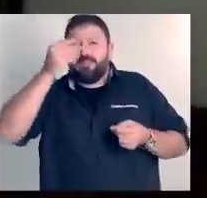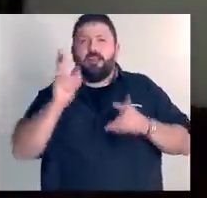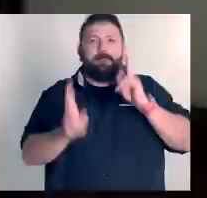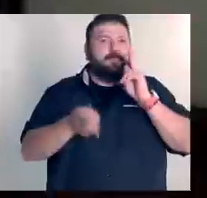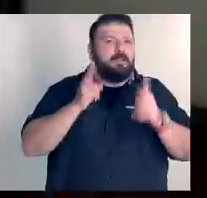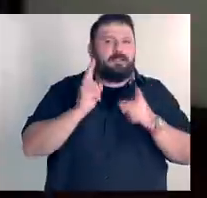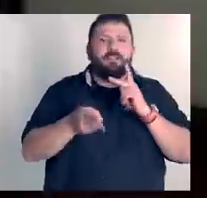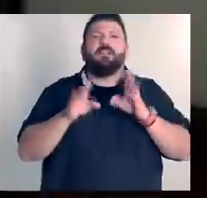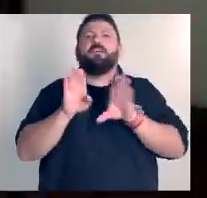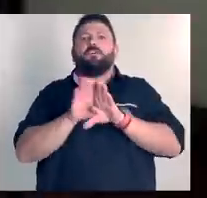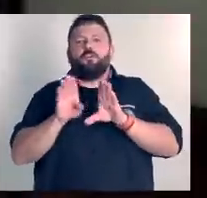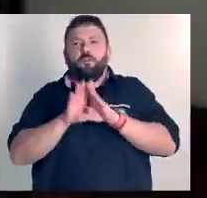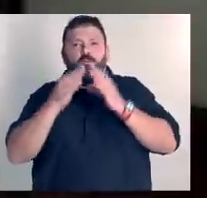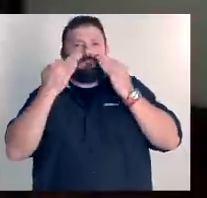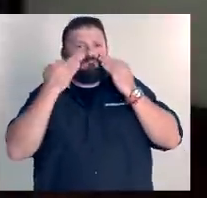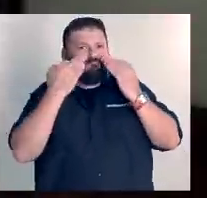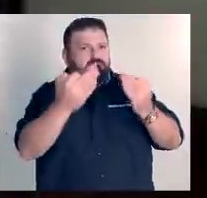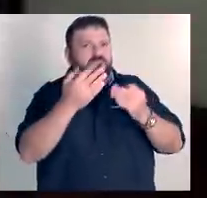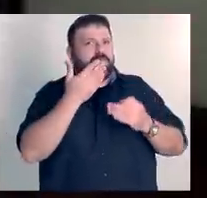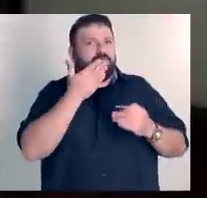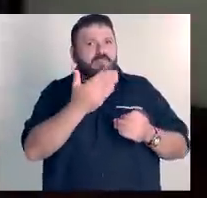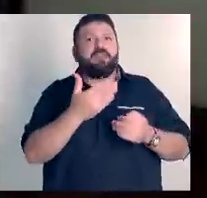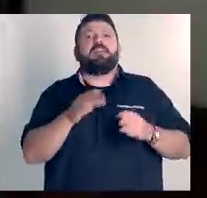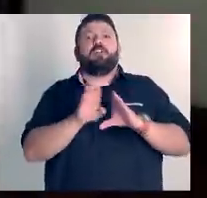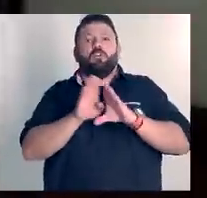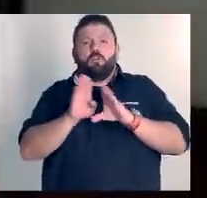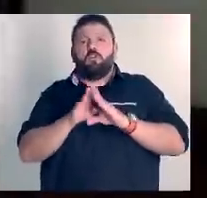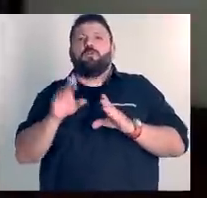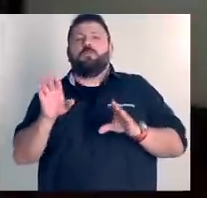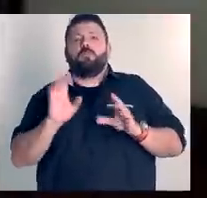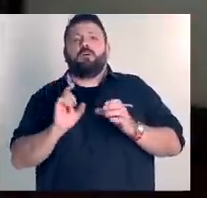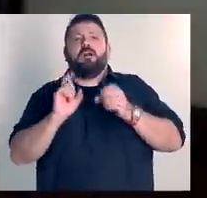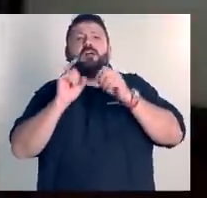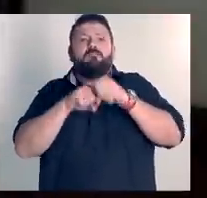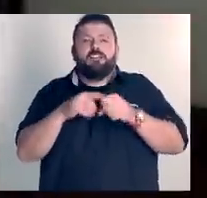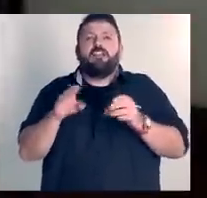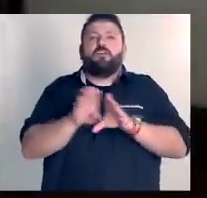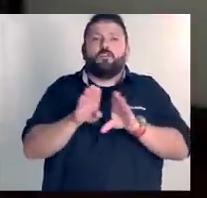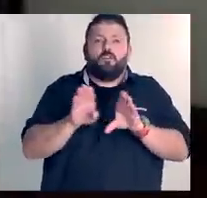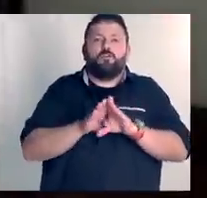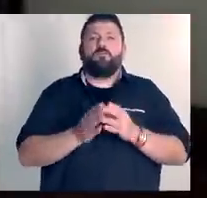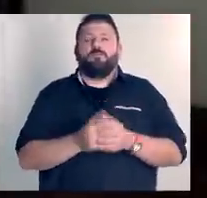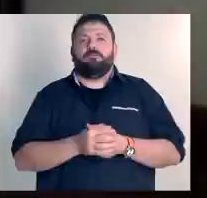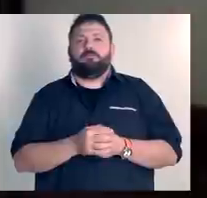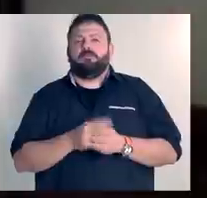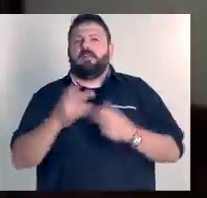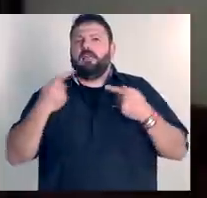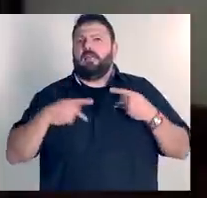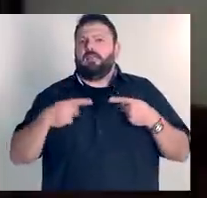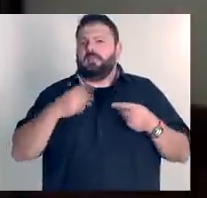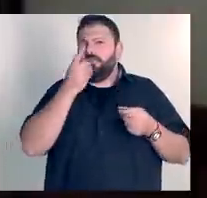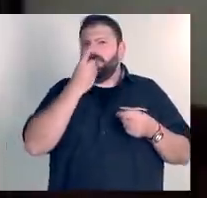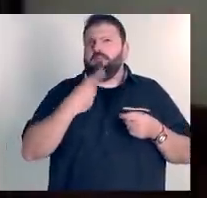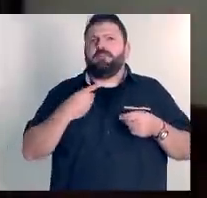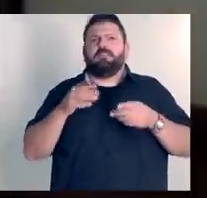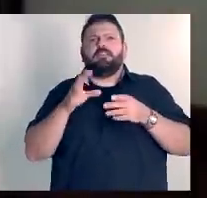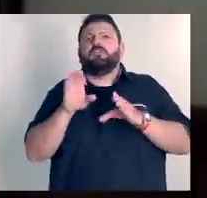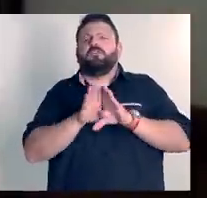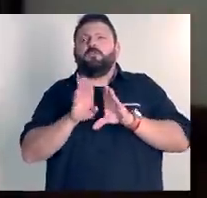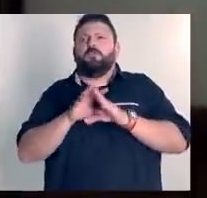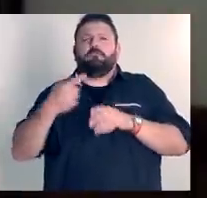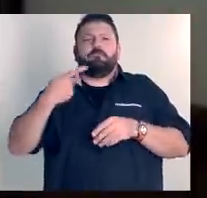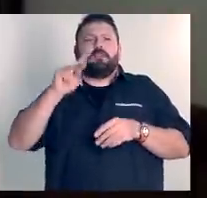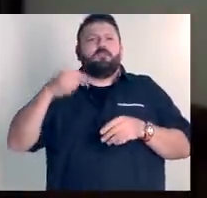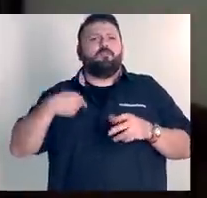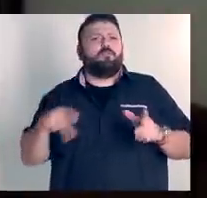cómo se platica un testimonio de salud, cómo se afilia. Vamos a hablar de cómo se afilia. Hay gente que me dice, oye, yo vendo mucho producto, pero